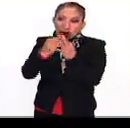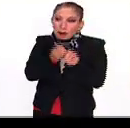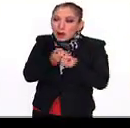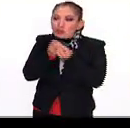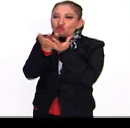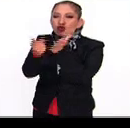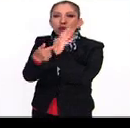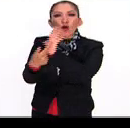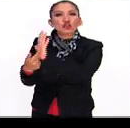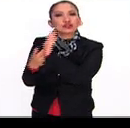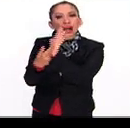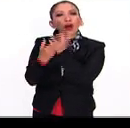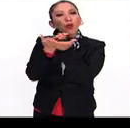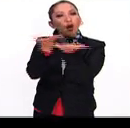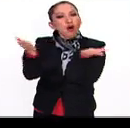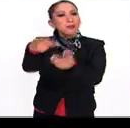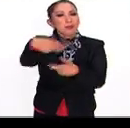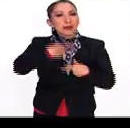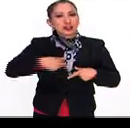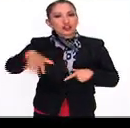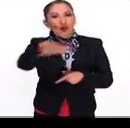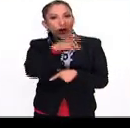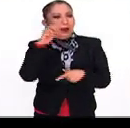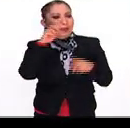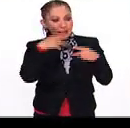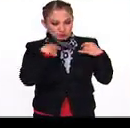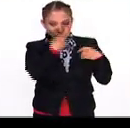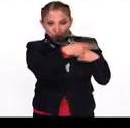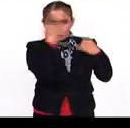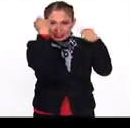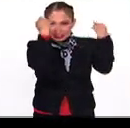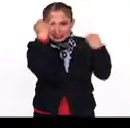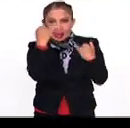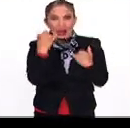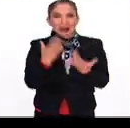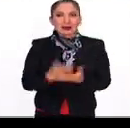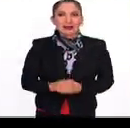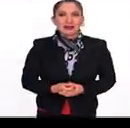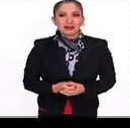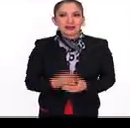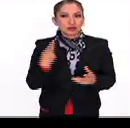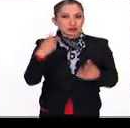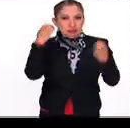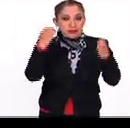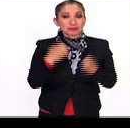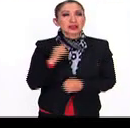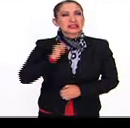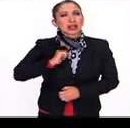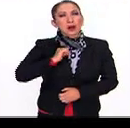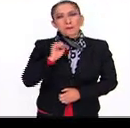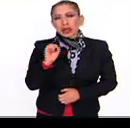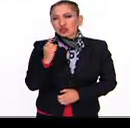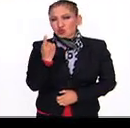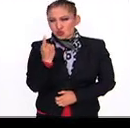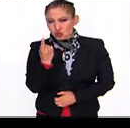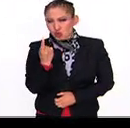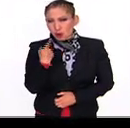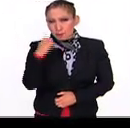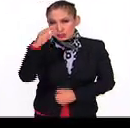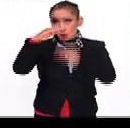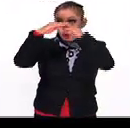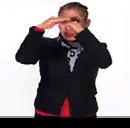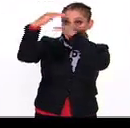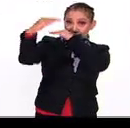de proyectarla o compartirla con la gente que va por su galería. En el siglo XXI, a partir de esos